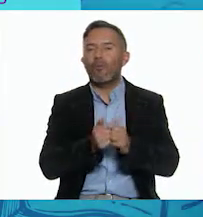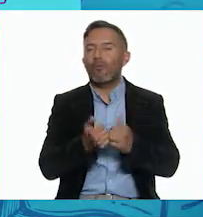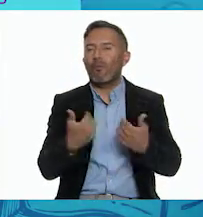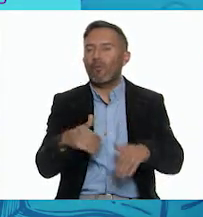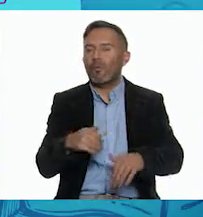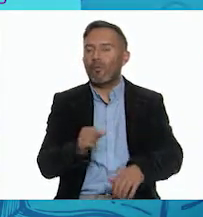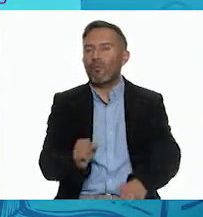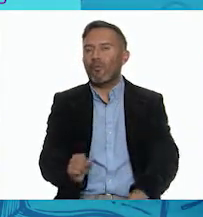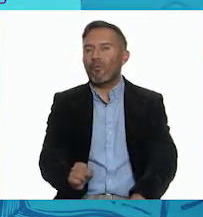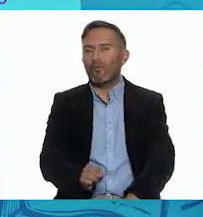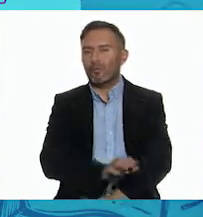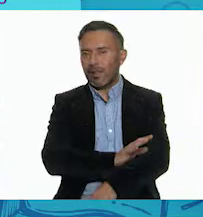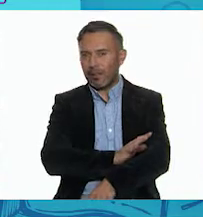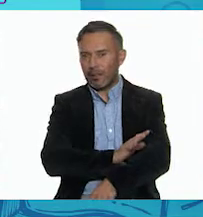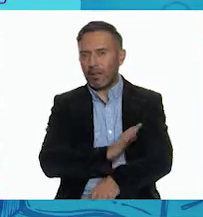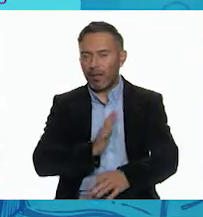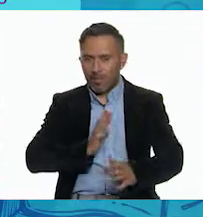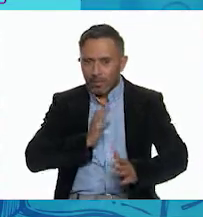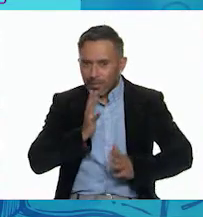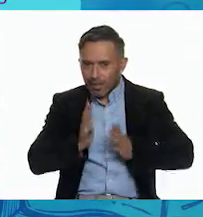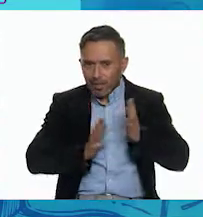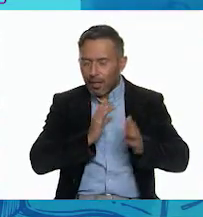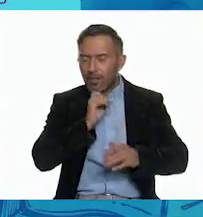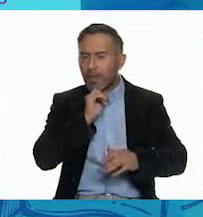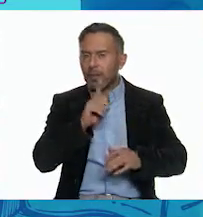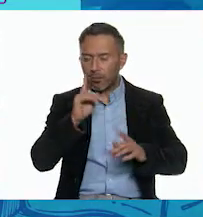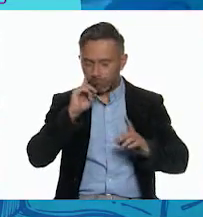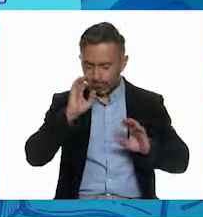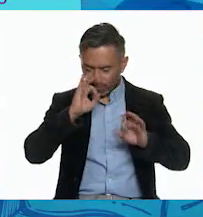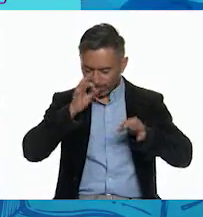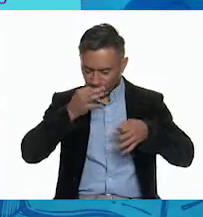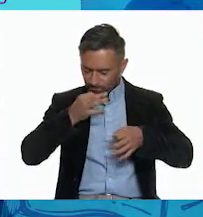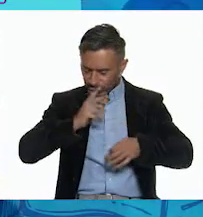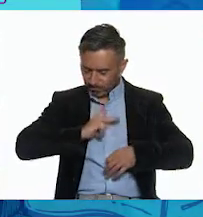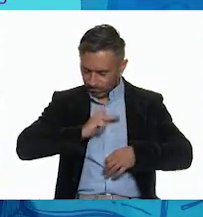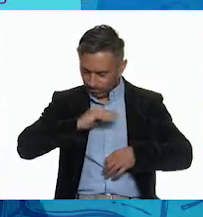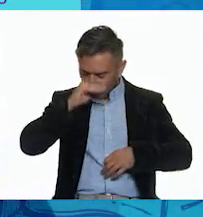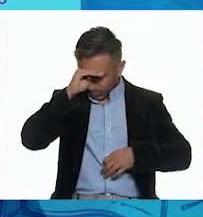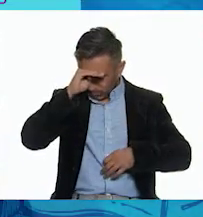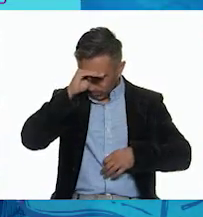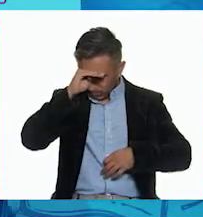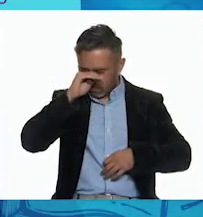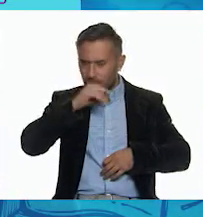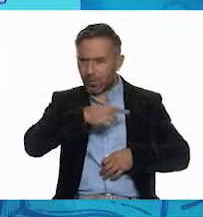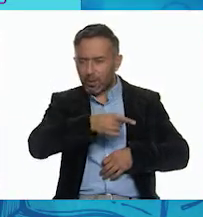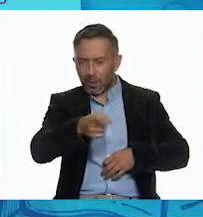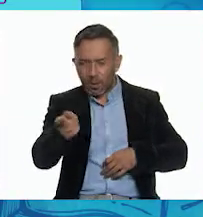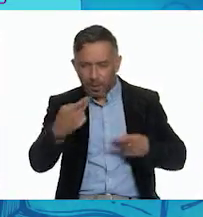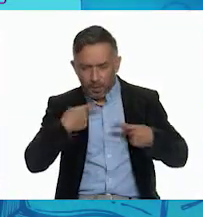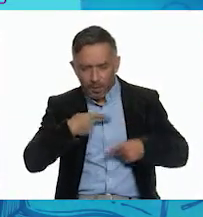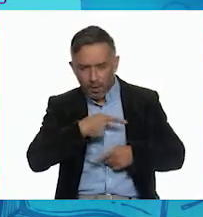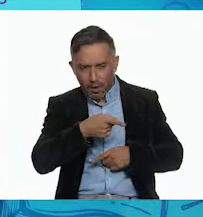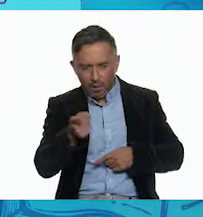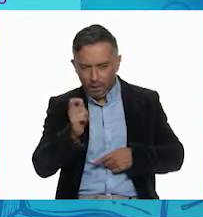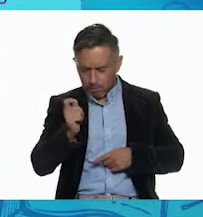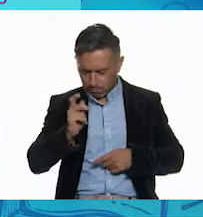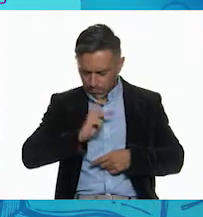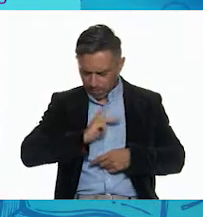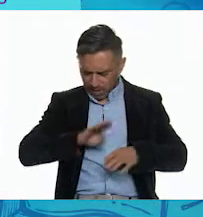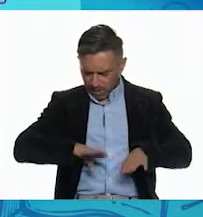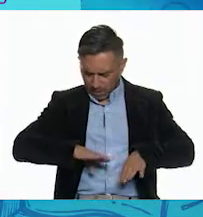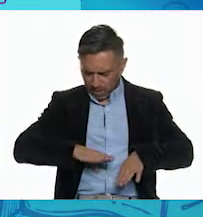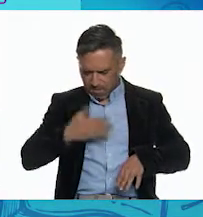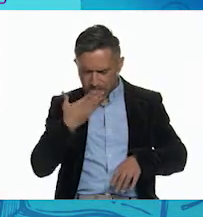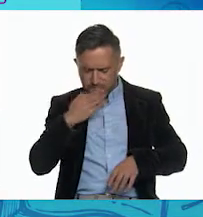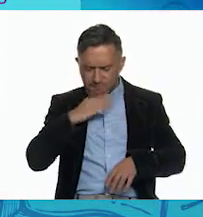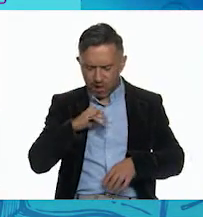que también nos lleva a pensar en nosotros mismos, en los demás y en por qué somos como somos o en por